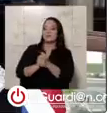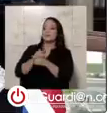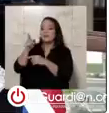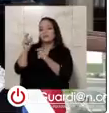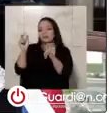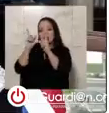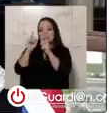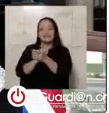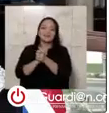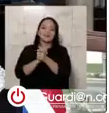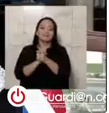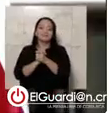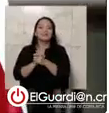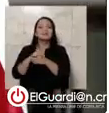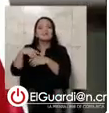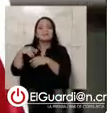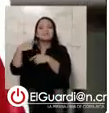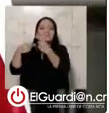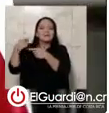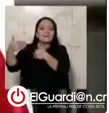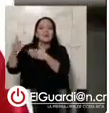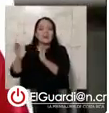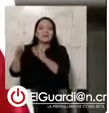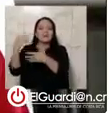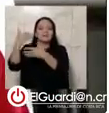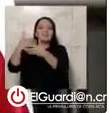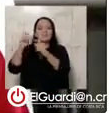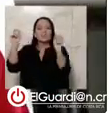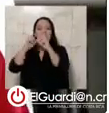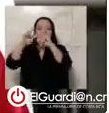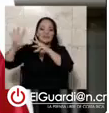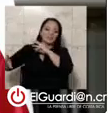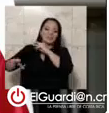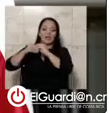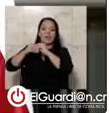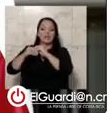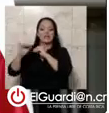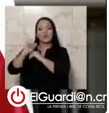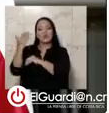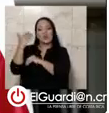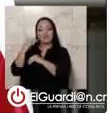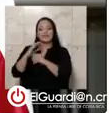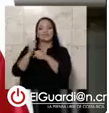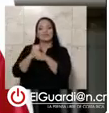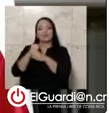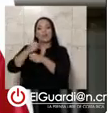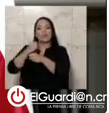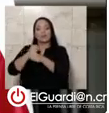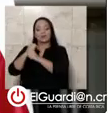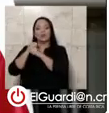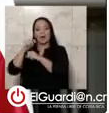pero bueno, esperemos. Viene un paquete de sorpresas adicionales, como hicimos cuando lanzamos la operación Costa